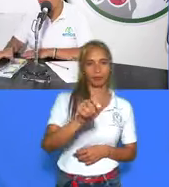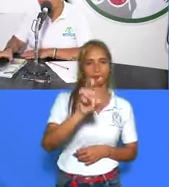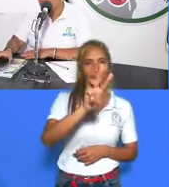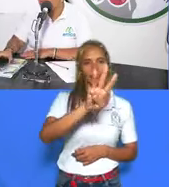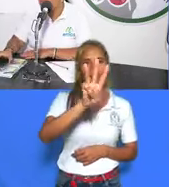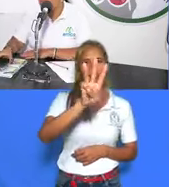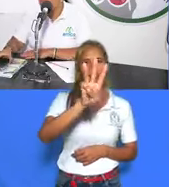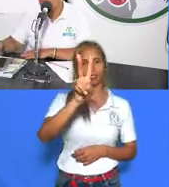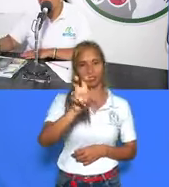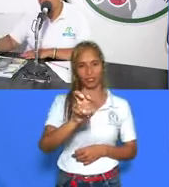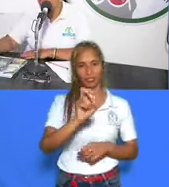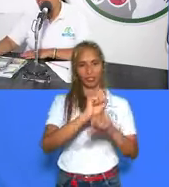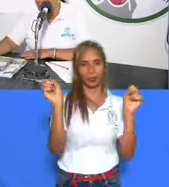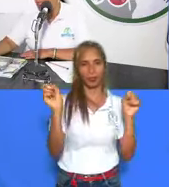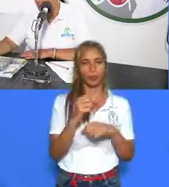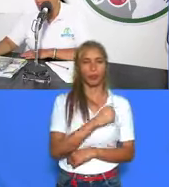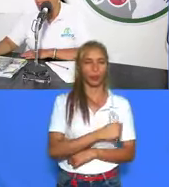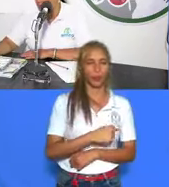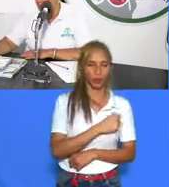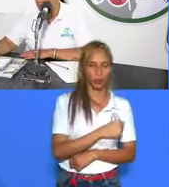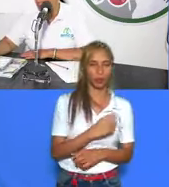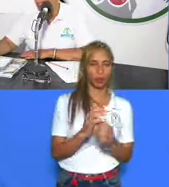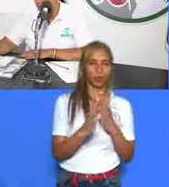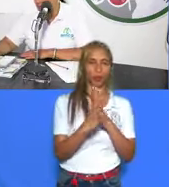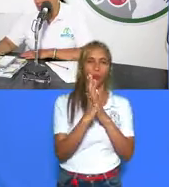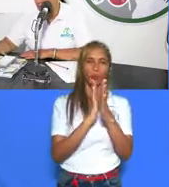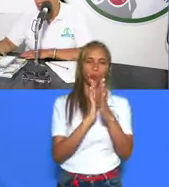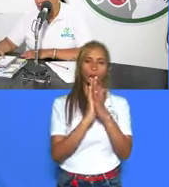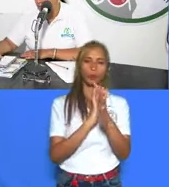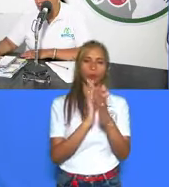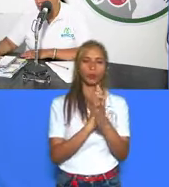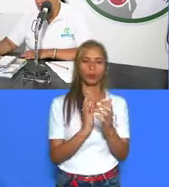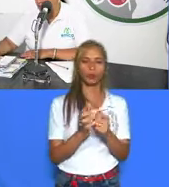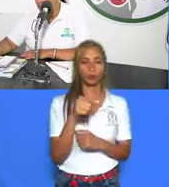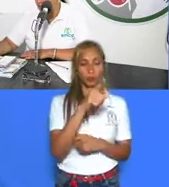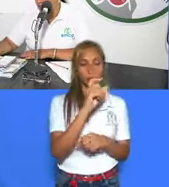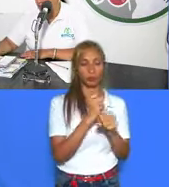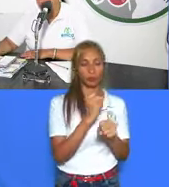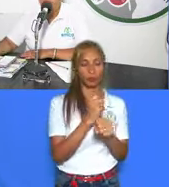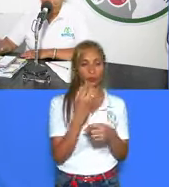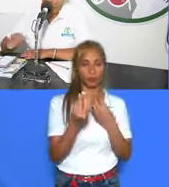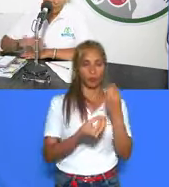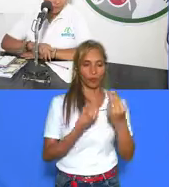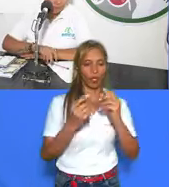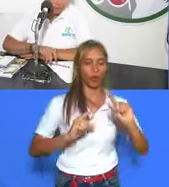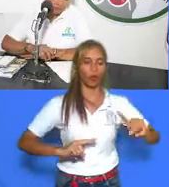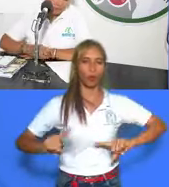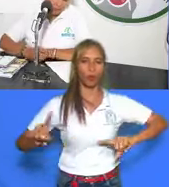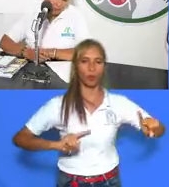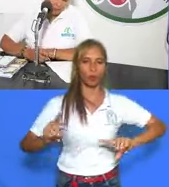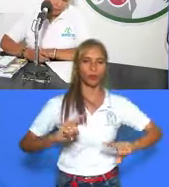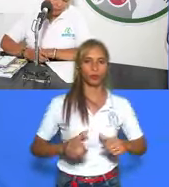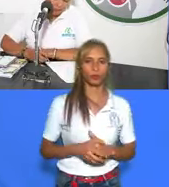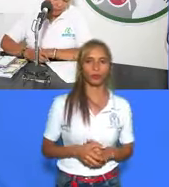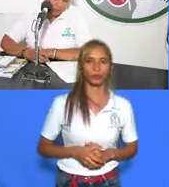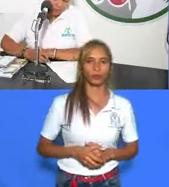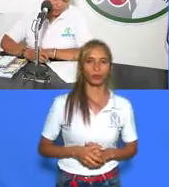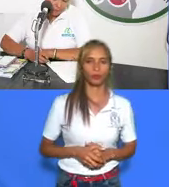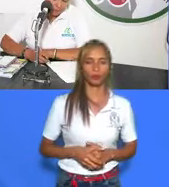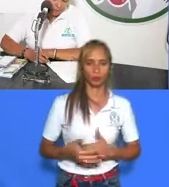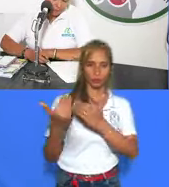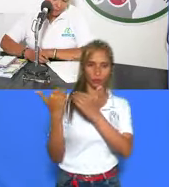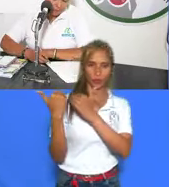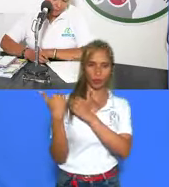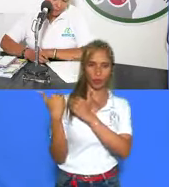por favor, cuéntenos, porque también es muy importante, además del trabajo que realiza usted como coordinadora en cabeza de un director o